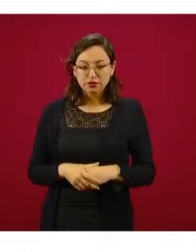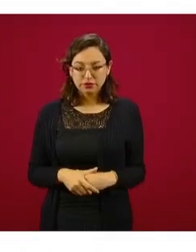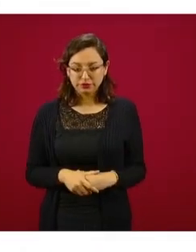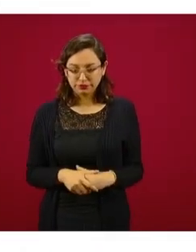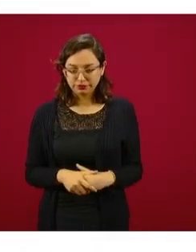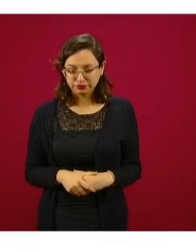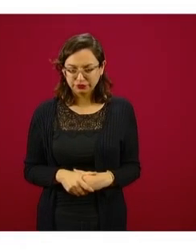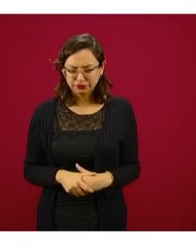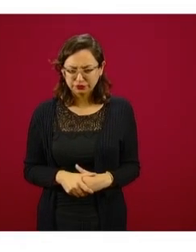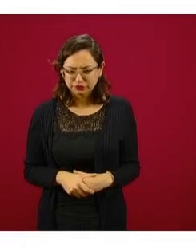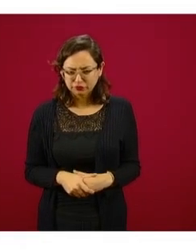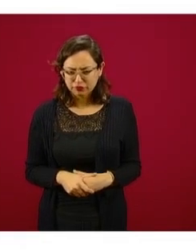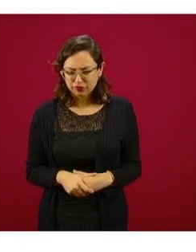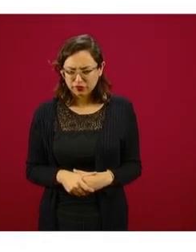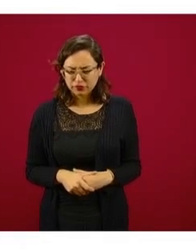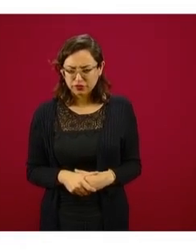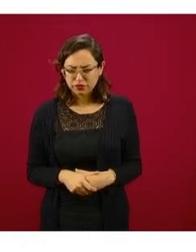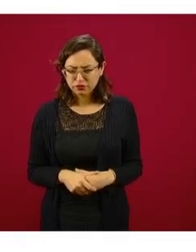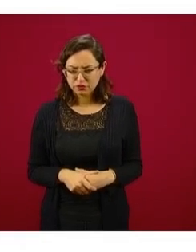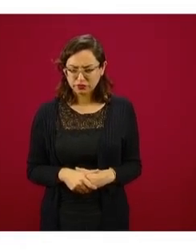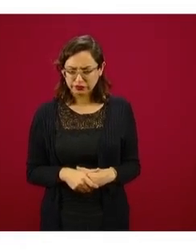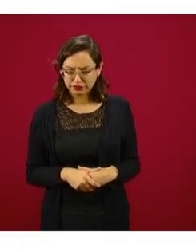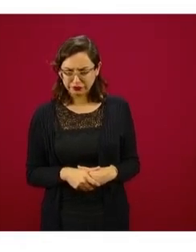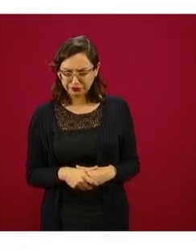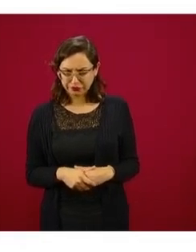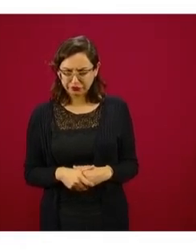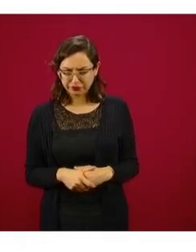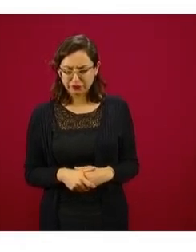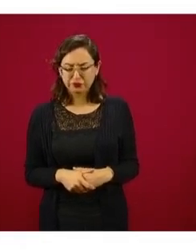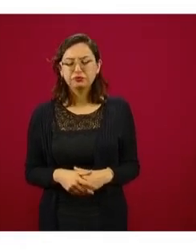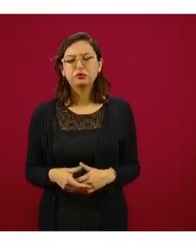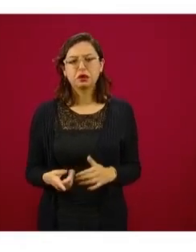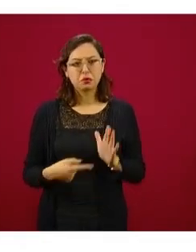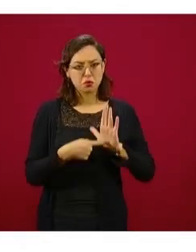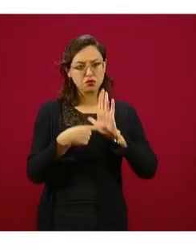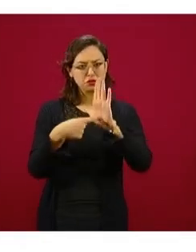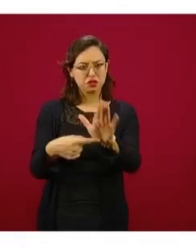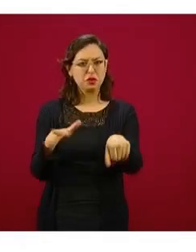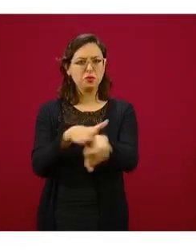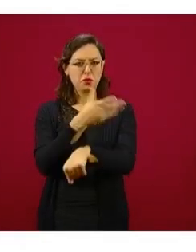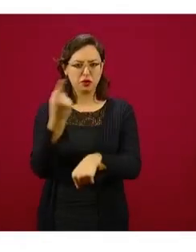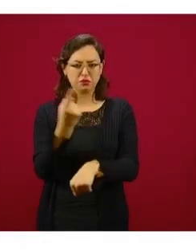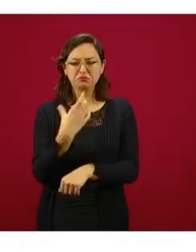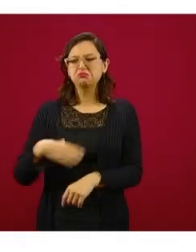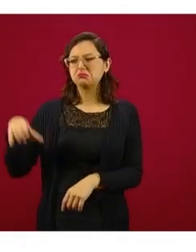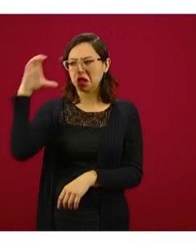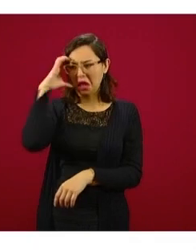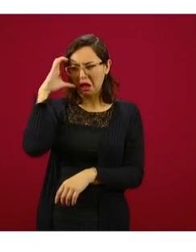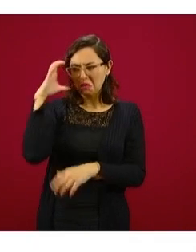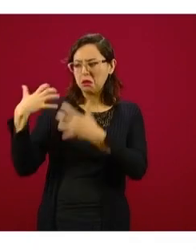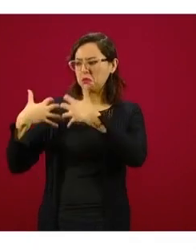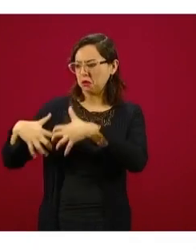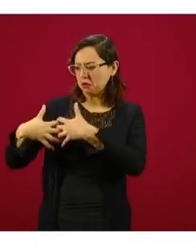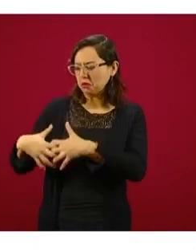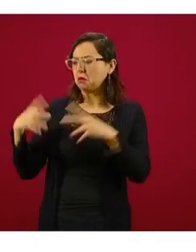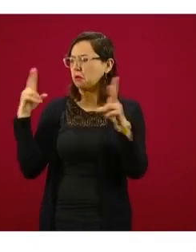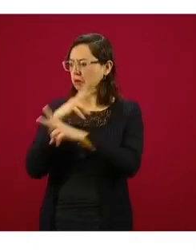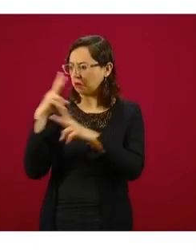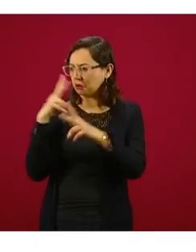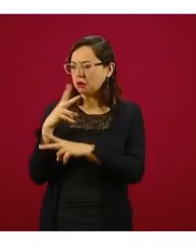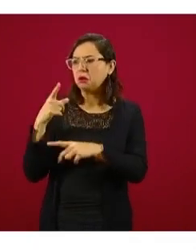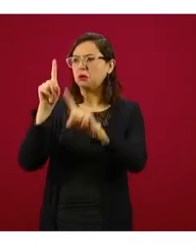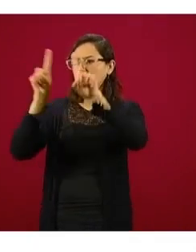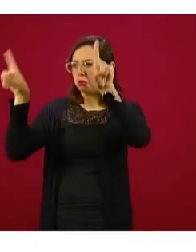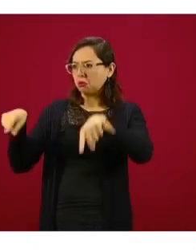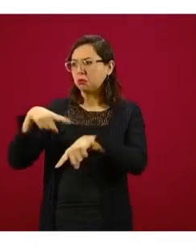si no tenemos el equipo que lo maneja, pues es realmente no adecuado. Tenemos desde luego la necesidad